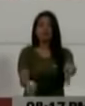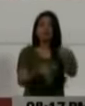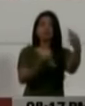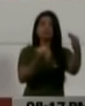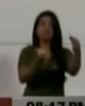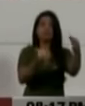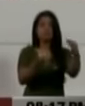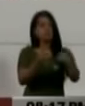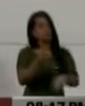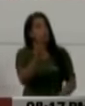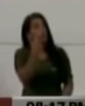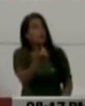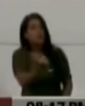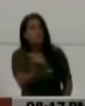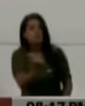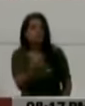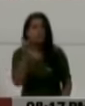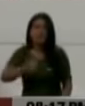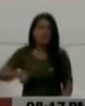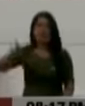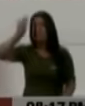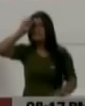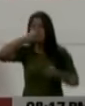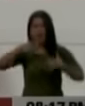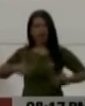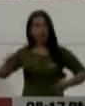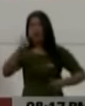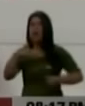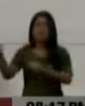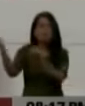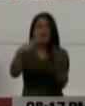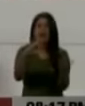mandado ninguna carta. Nosotros lo dijimos